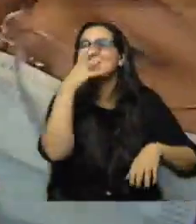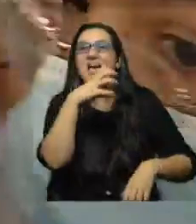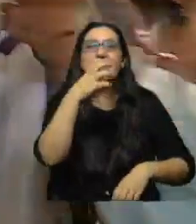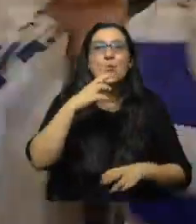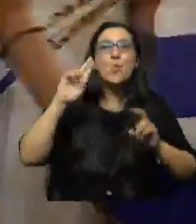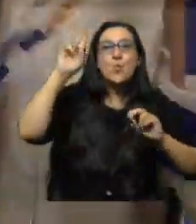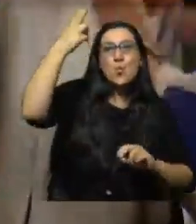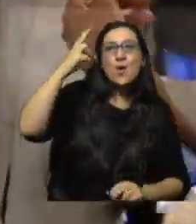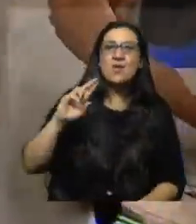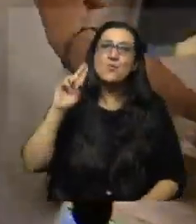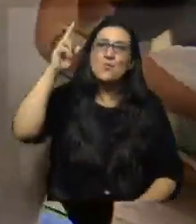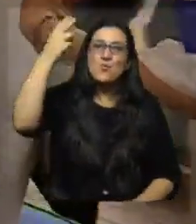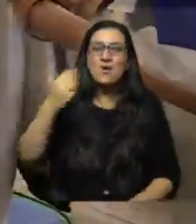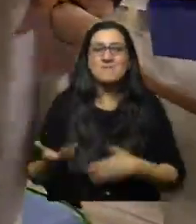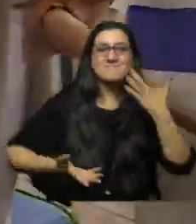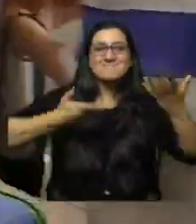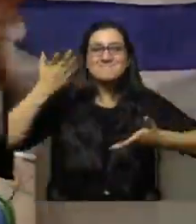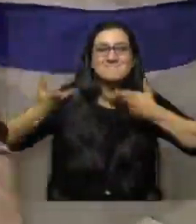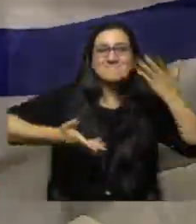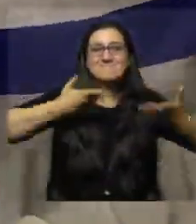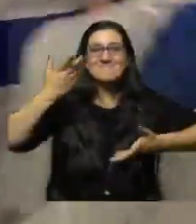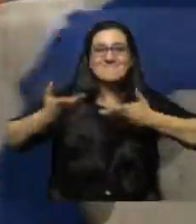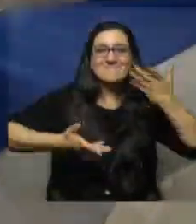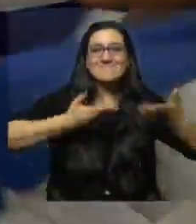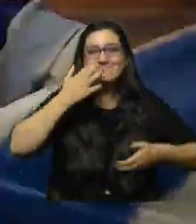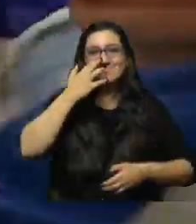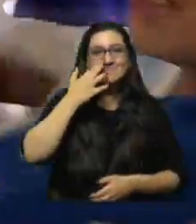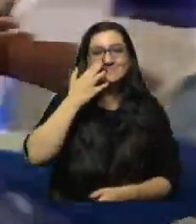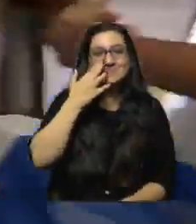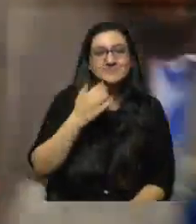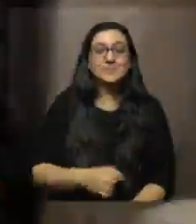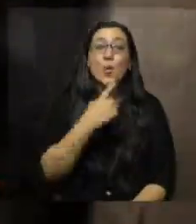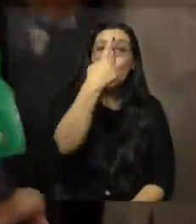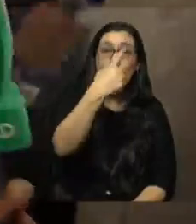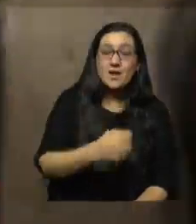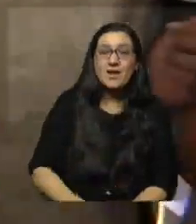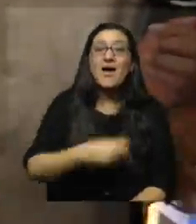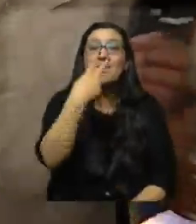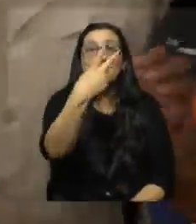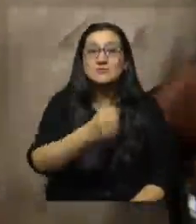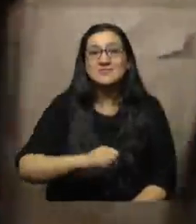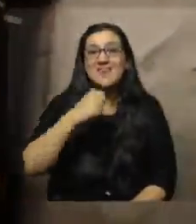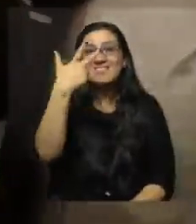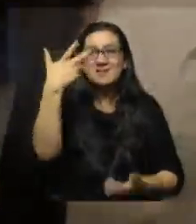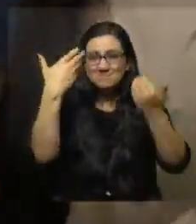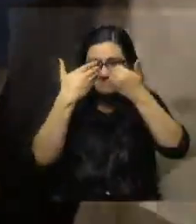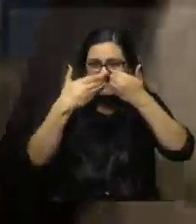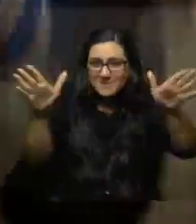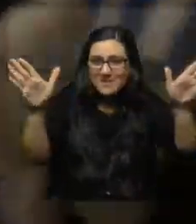podemos hacer. A la una, a la dos y a las tres, Uruguay, Uruguay, ¿eh? A ver, a la una, a la dos, a las tres.